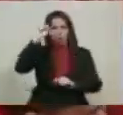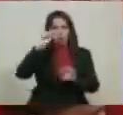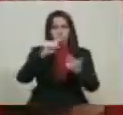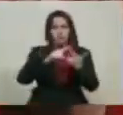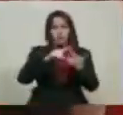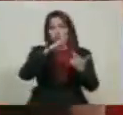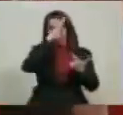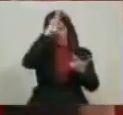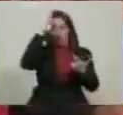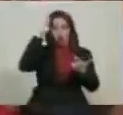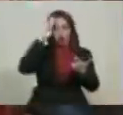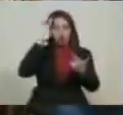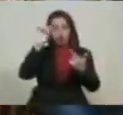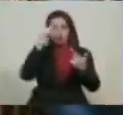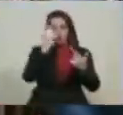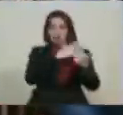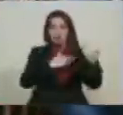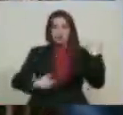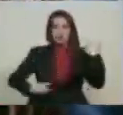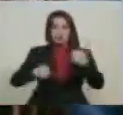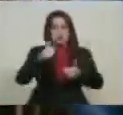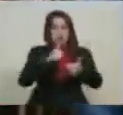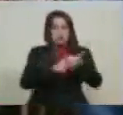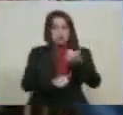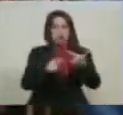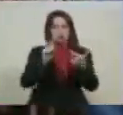Diosdado Cabello, primer vicepresidente.